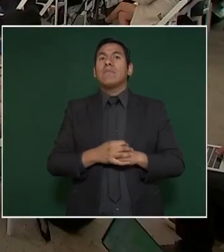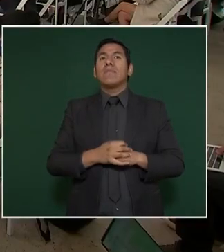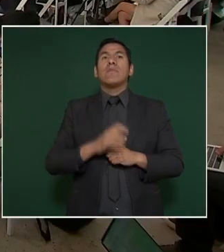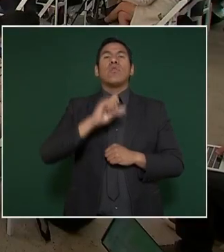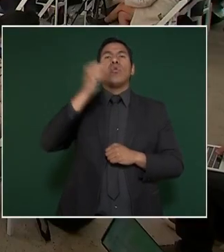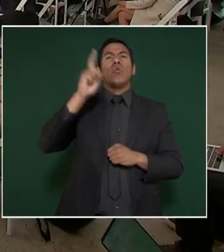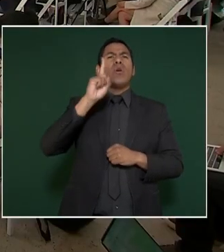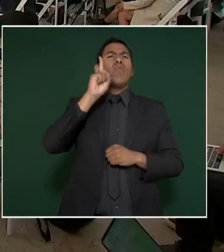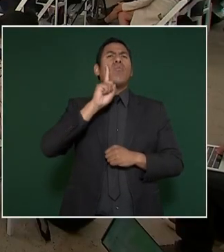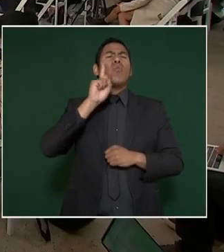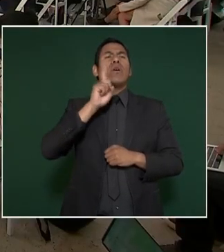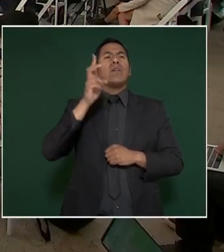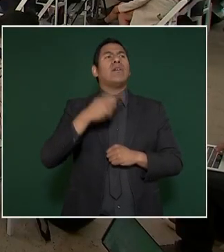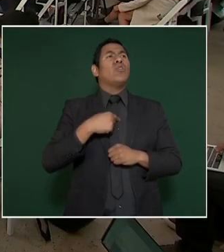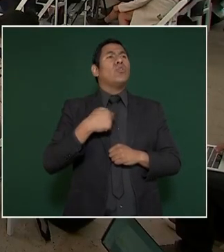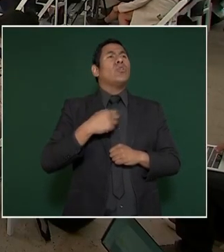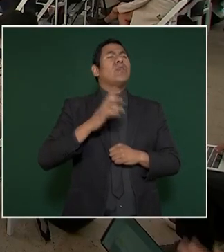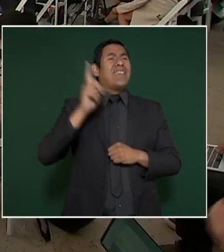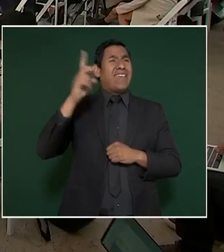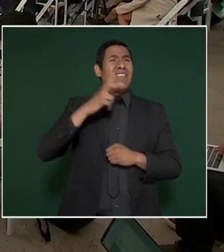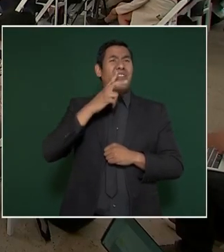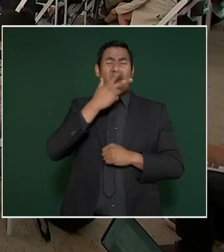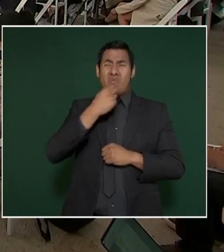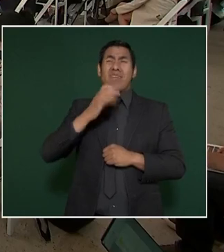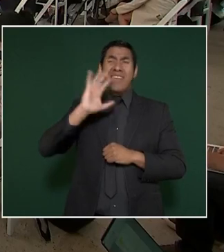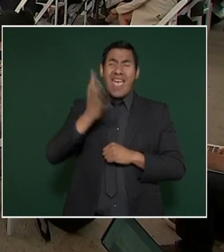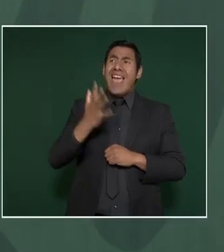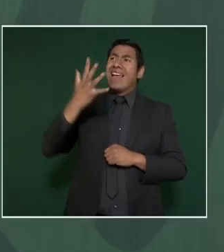informar él es un hombre